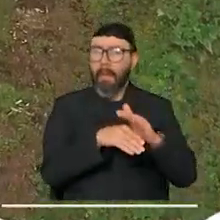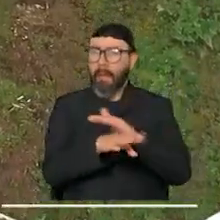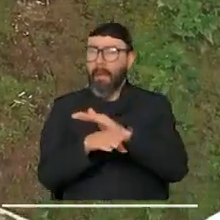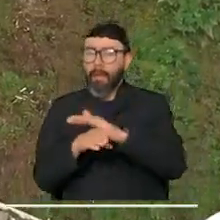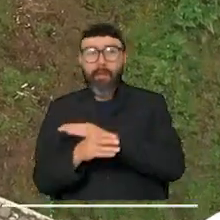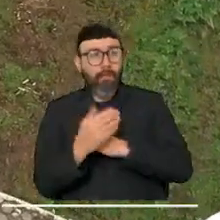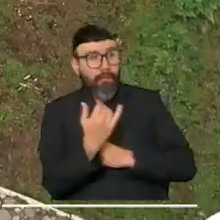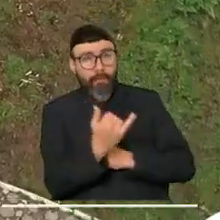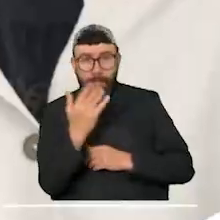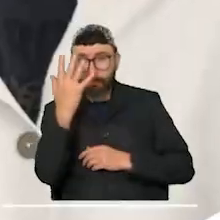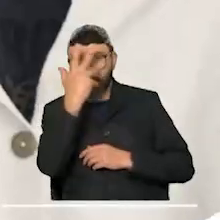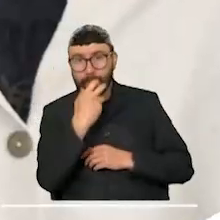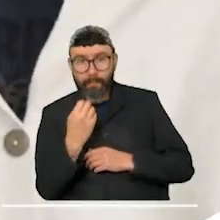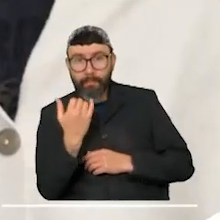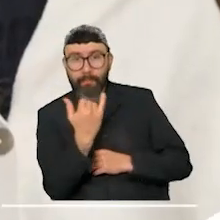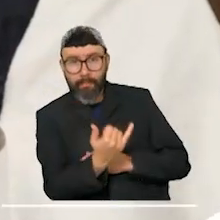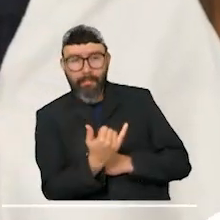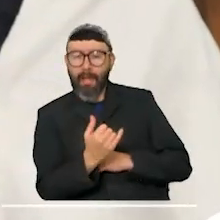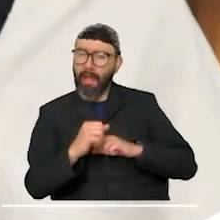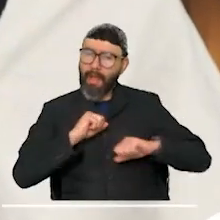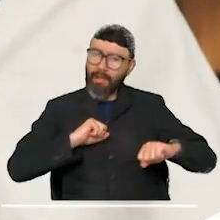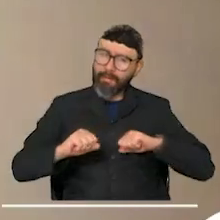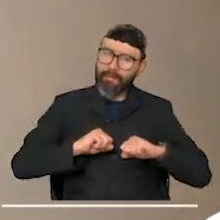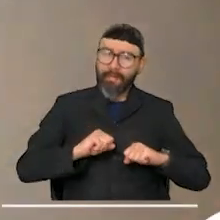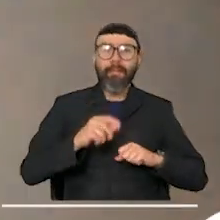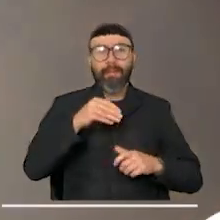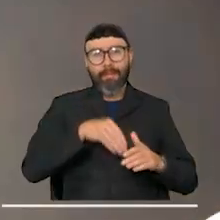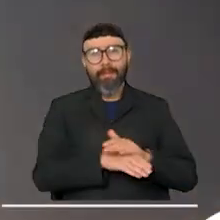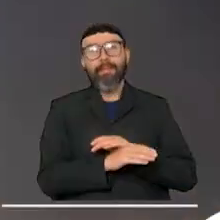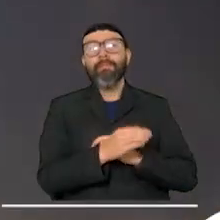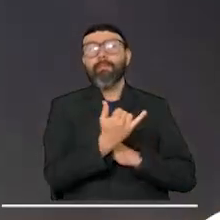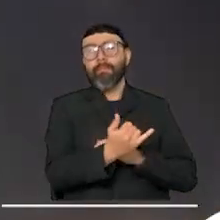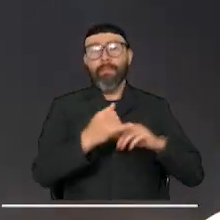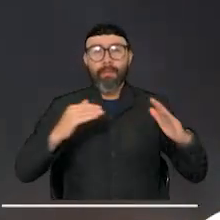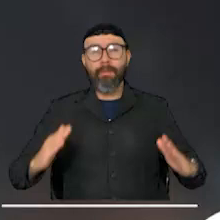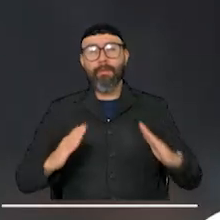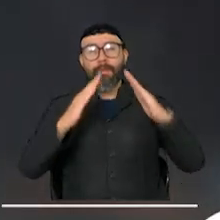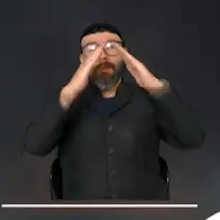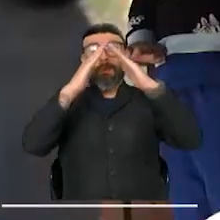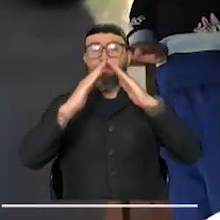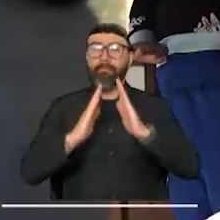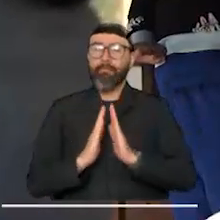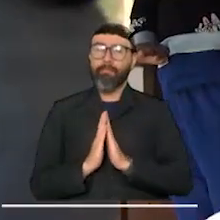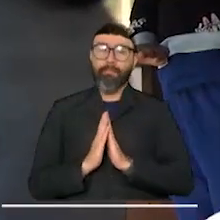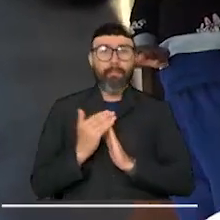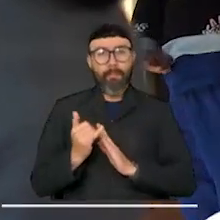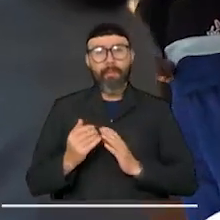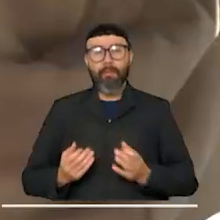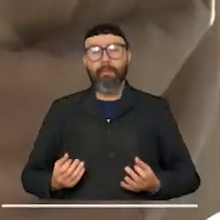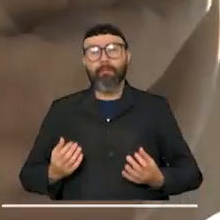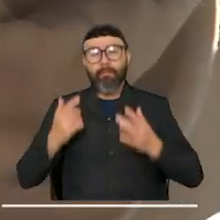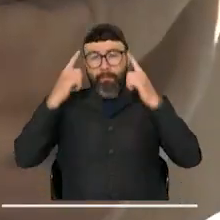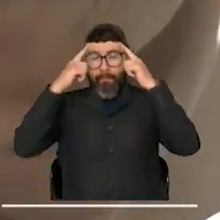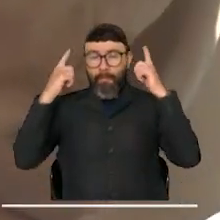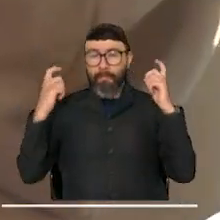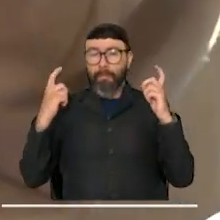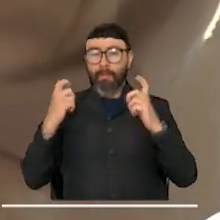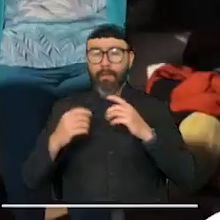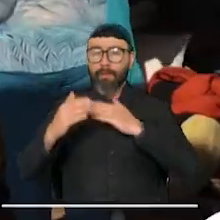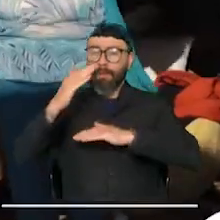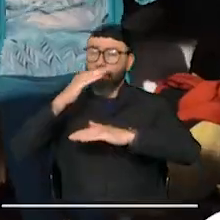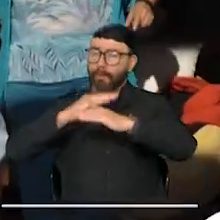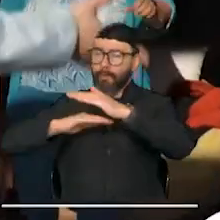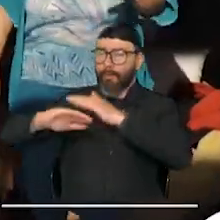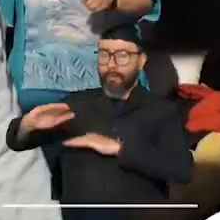campestres las actividades matutinas en la maluca meditación yoga y baile